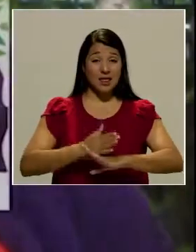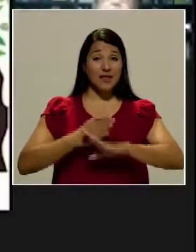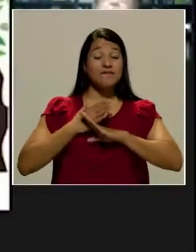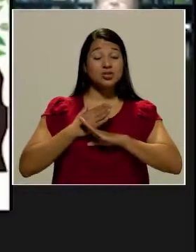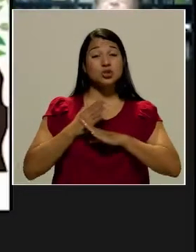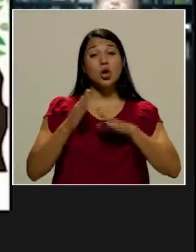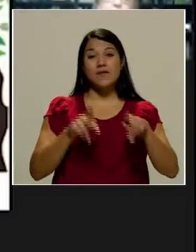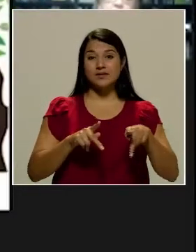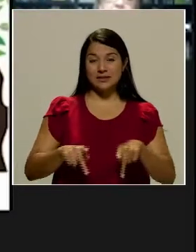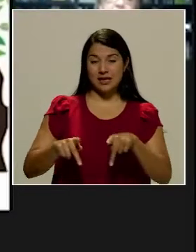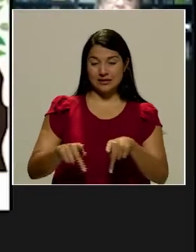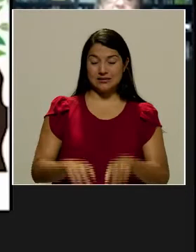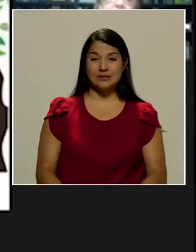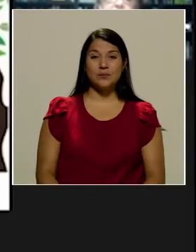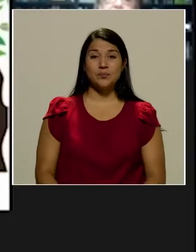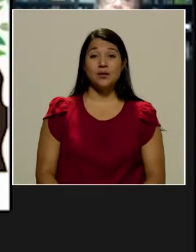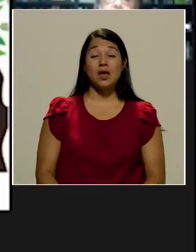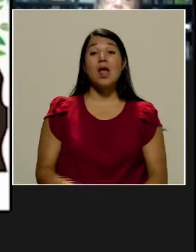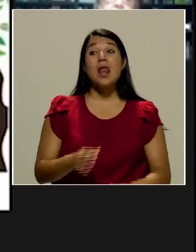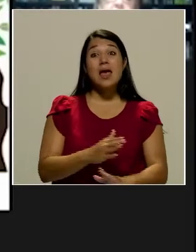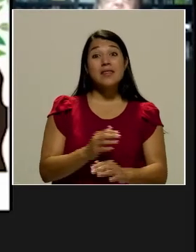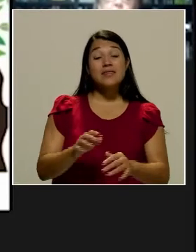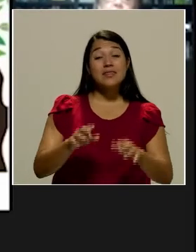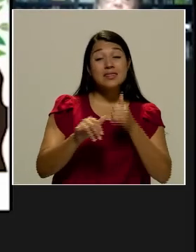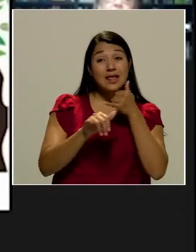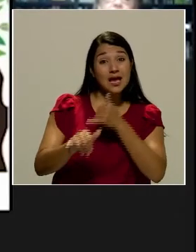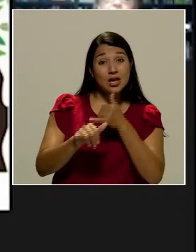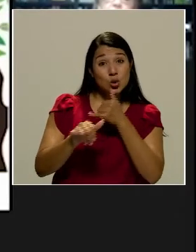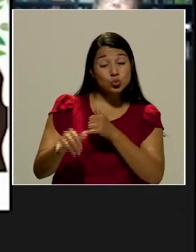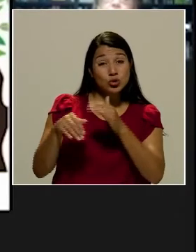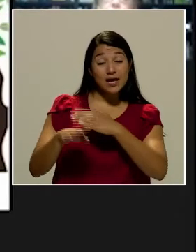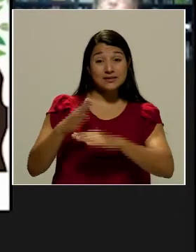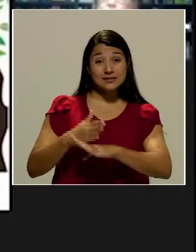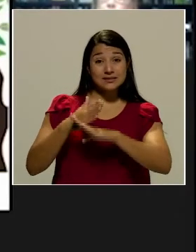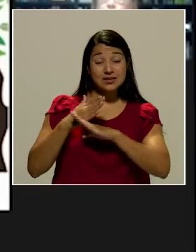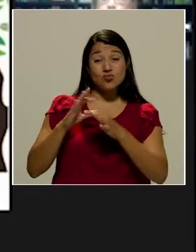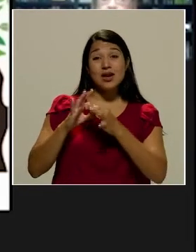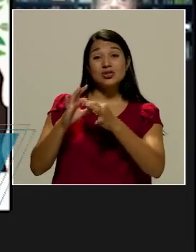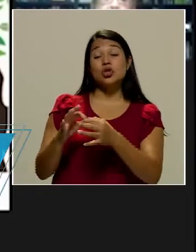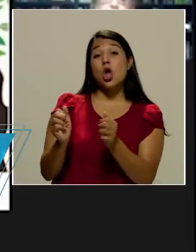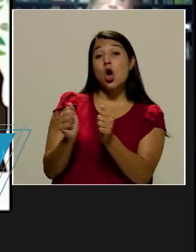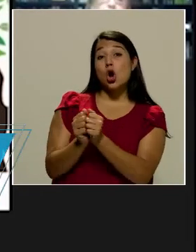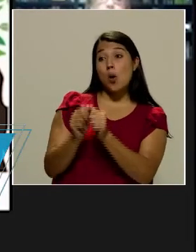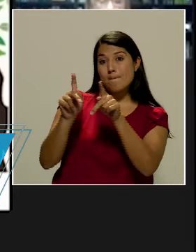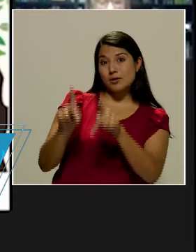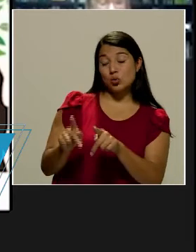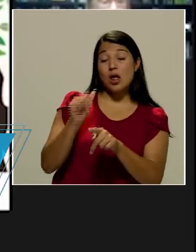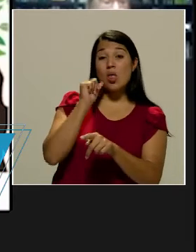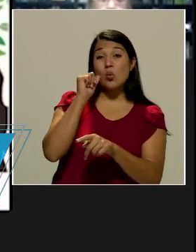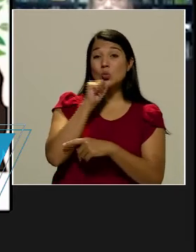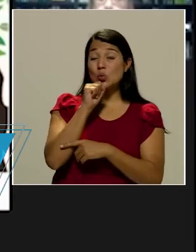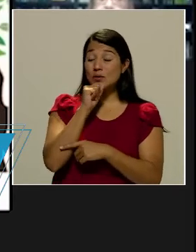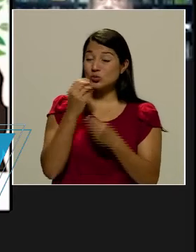Habitantes. Las denuncias que se hacen ante la Defensoría de los Habitantes por violación al derecho de circulación, sobre todo el problema del transporte público, que